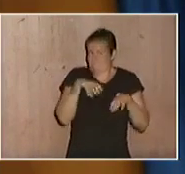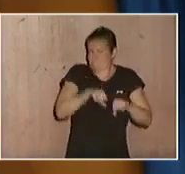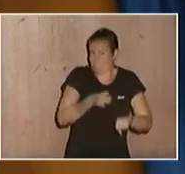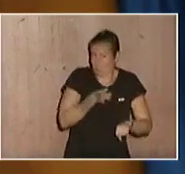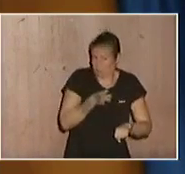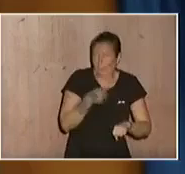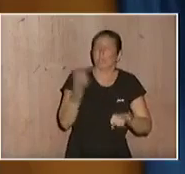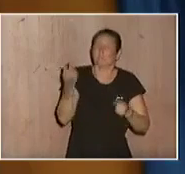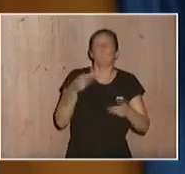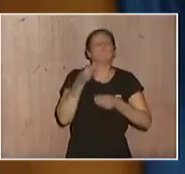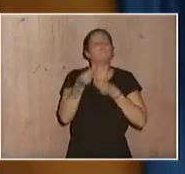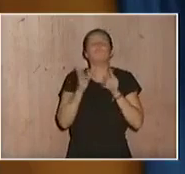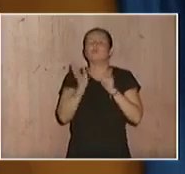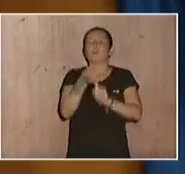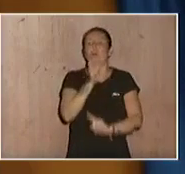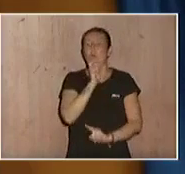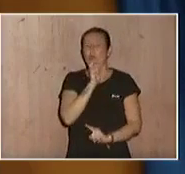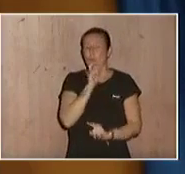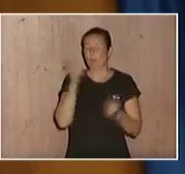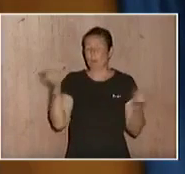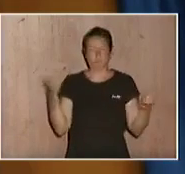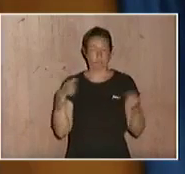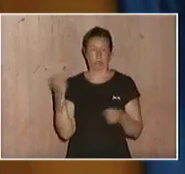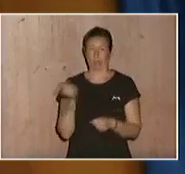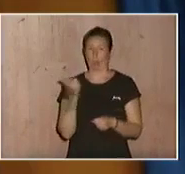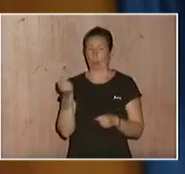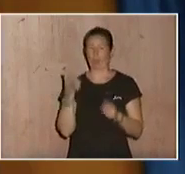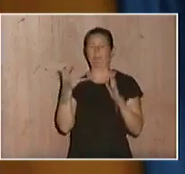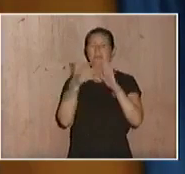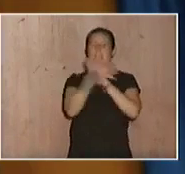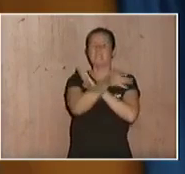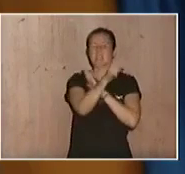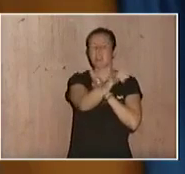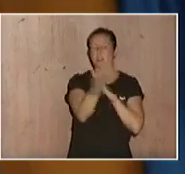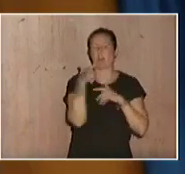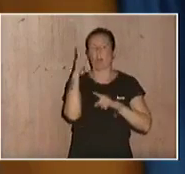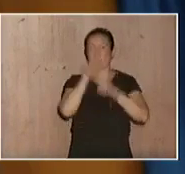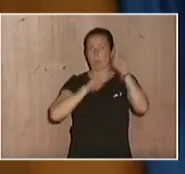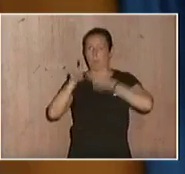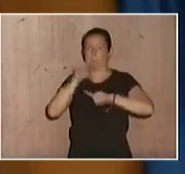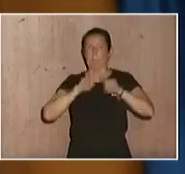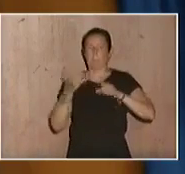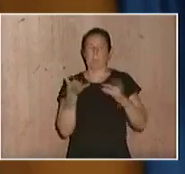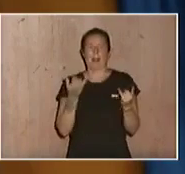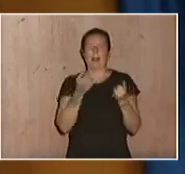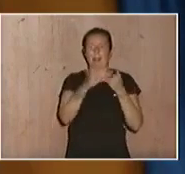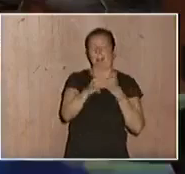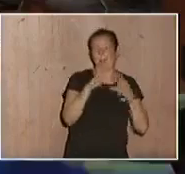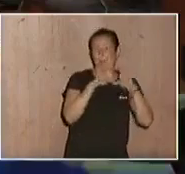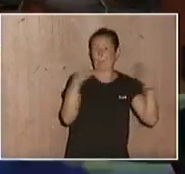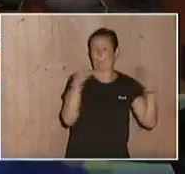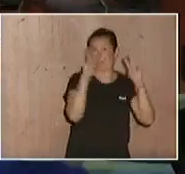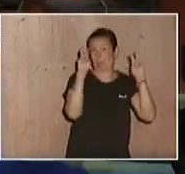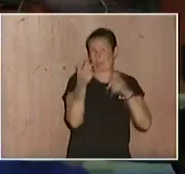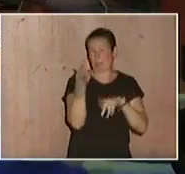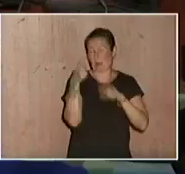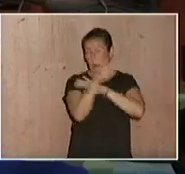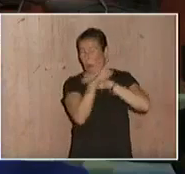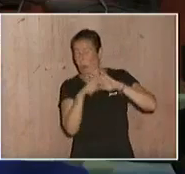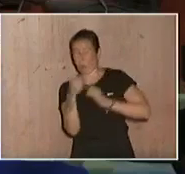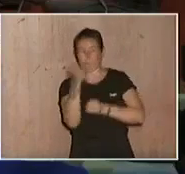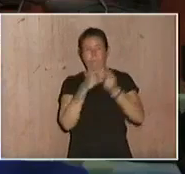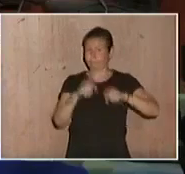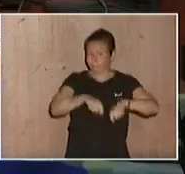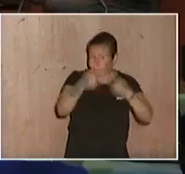Muchos problemas reales se ajustan a esta definición más allá del problema de liquidación de una empresa en bancarrota.